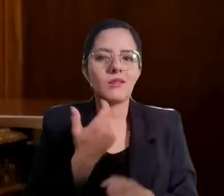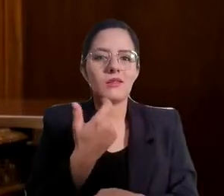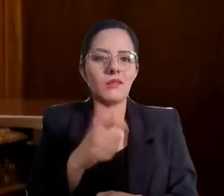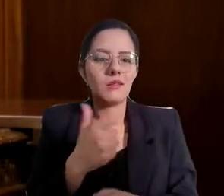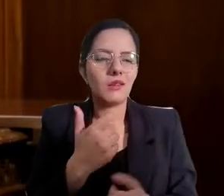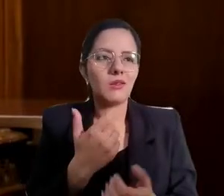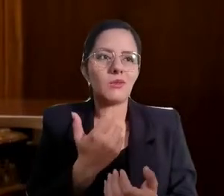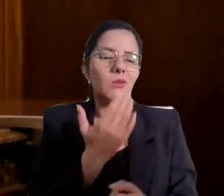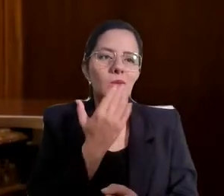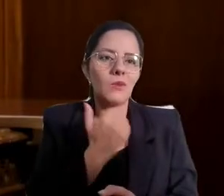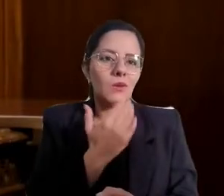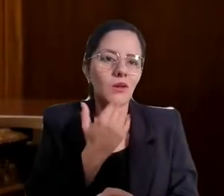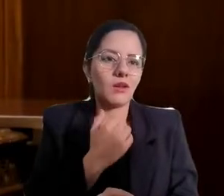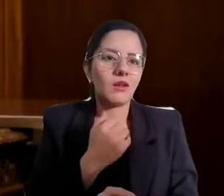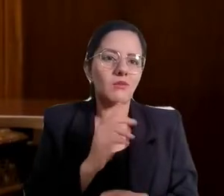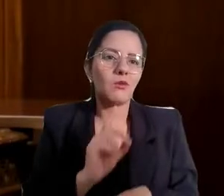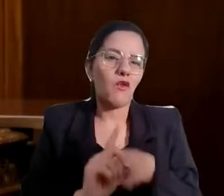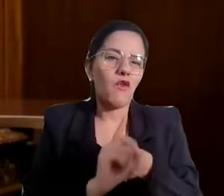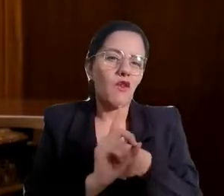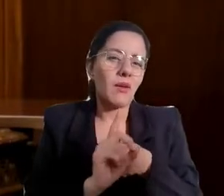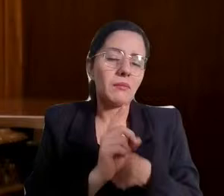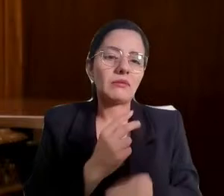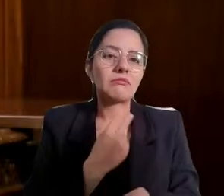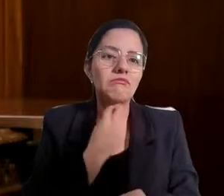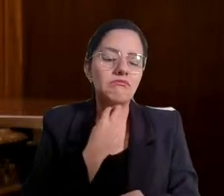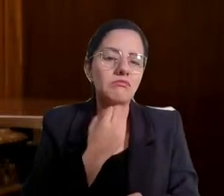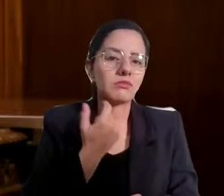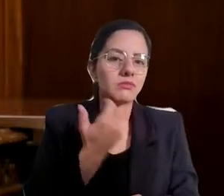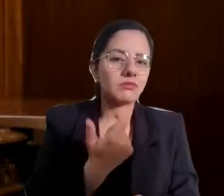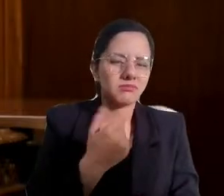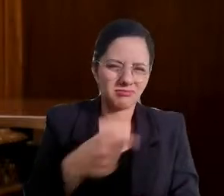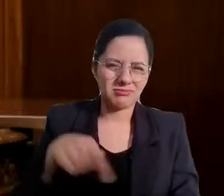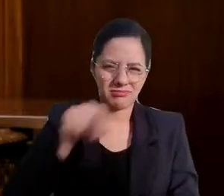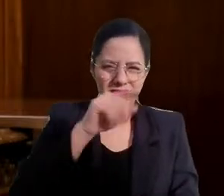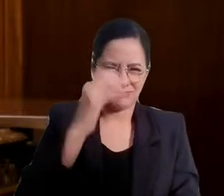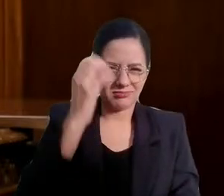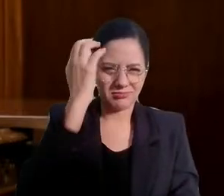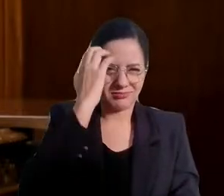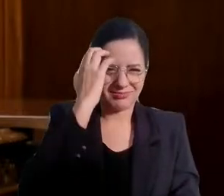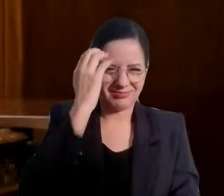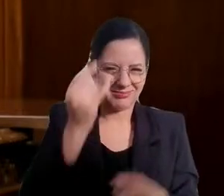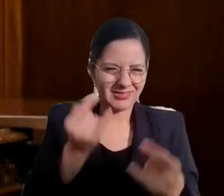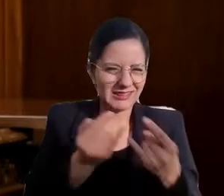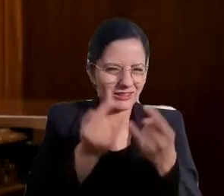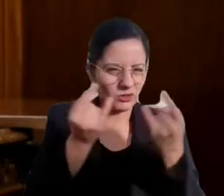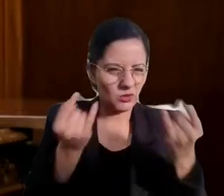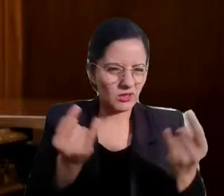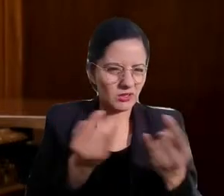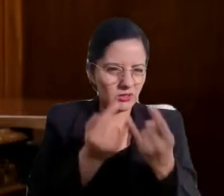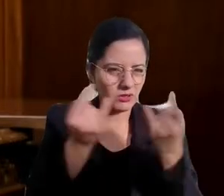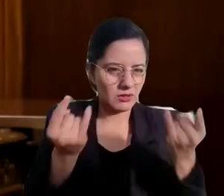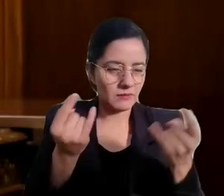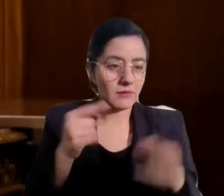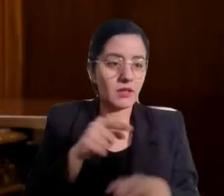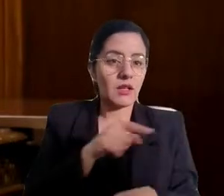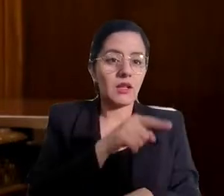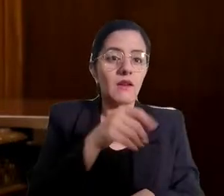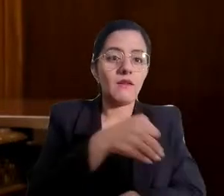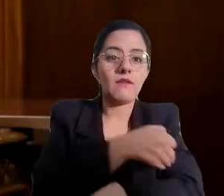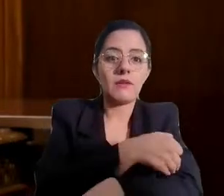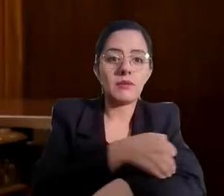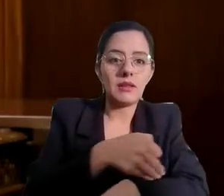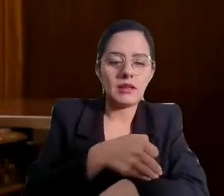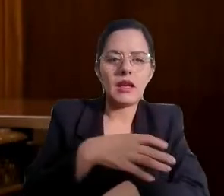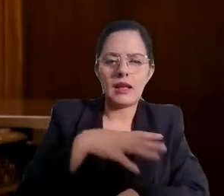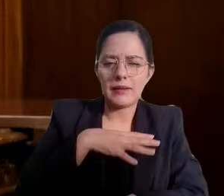económica, siendo ya muy conocidos los casos en donde los familiares de adultas y adultos